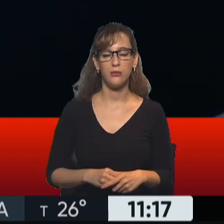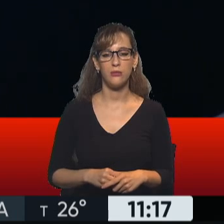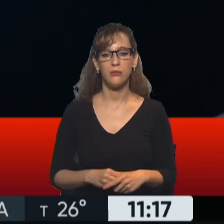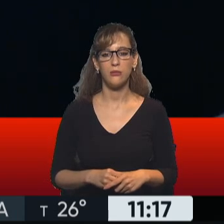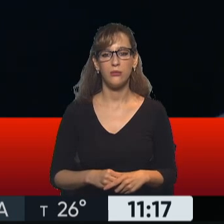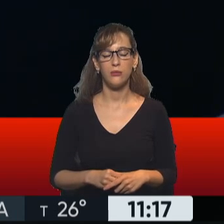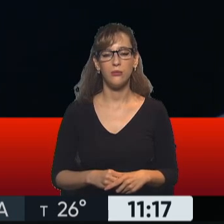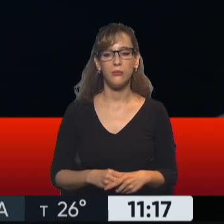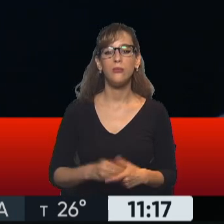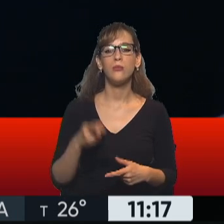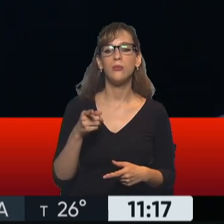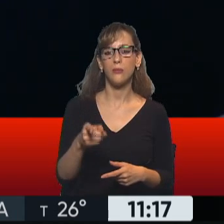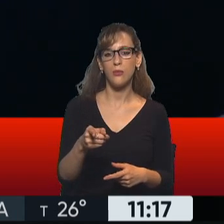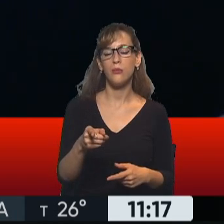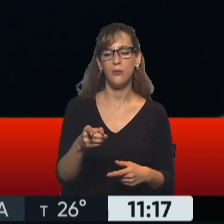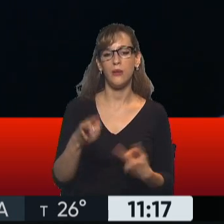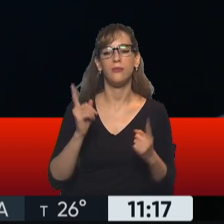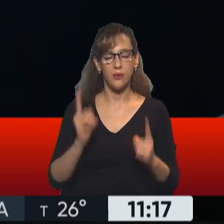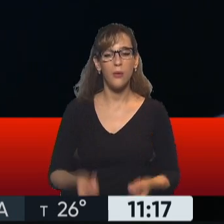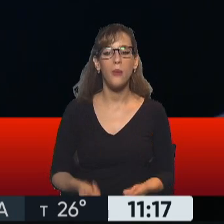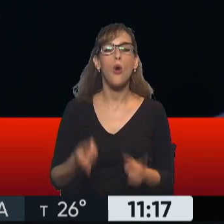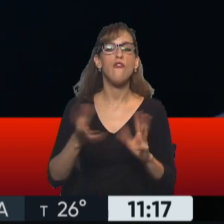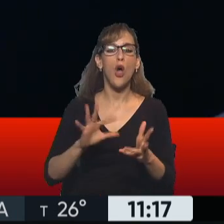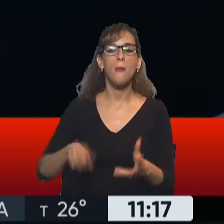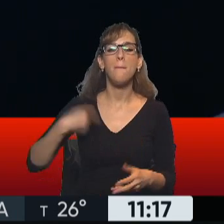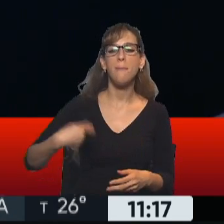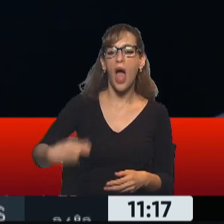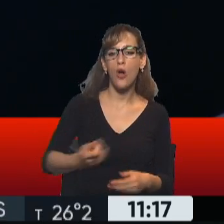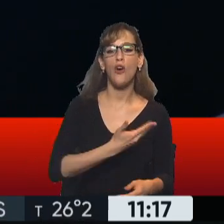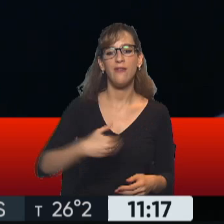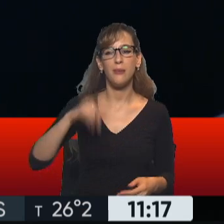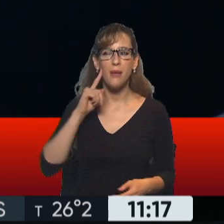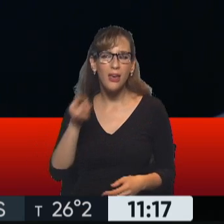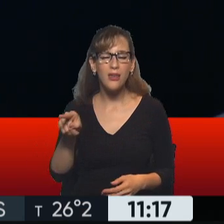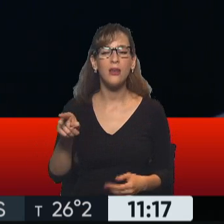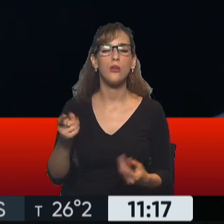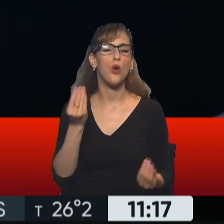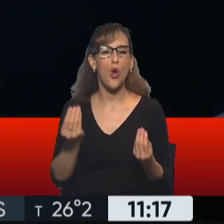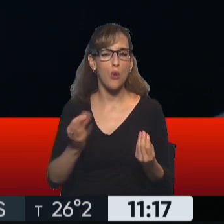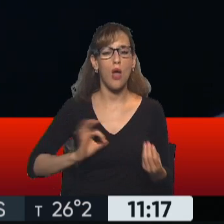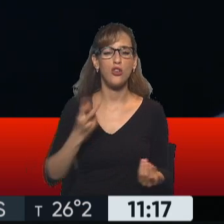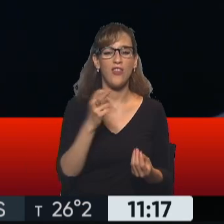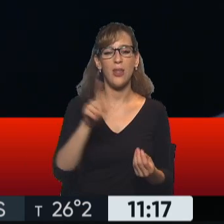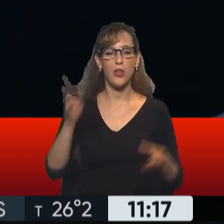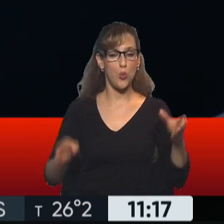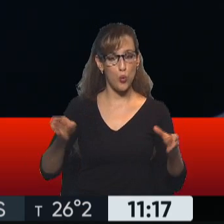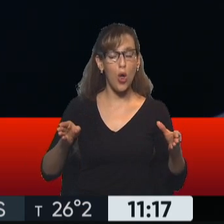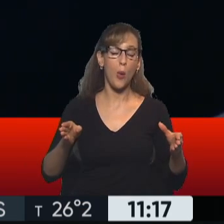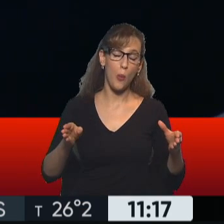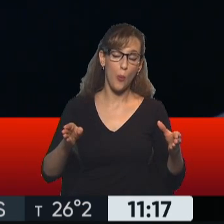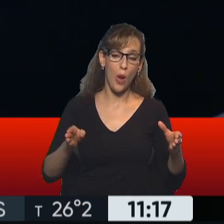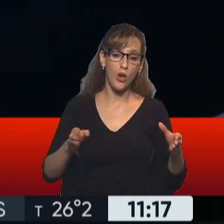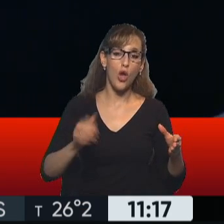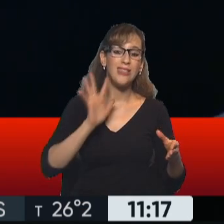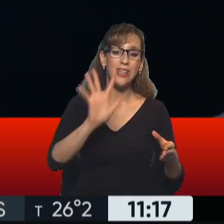diferente. Para dar un ejemplo, ¿cuántos fueron los pagos al Fondo Monetario Internacional en el año 2021? Bueno, fueron superiores a